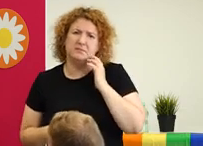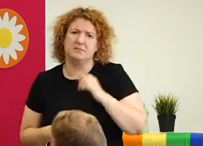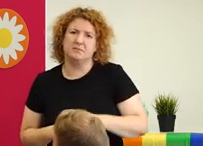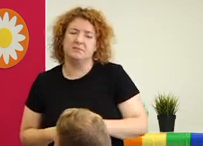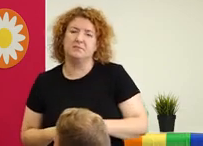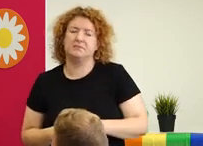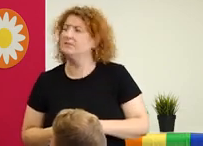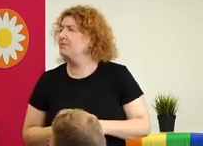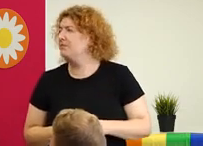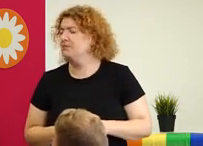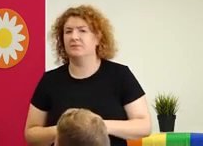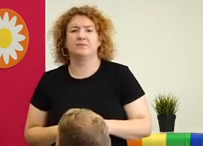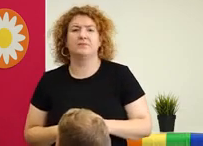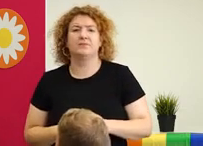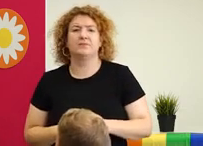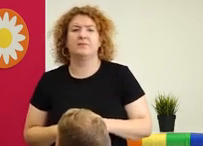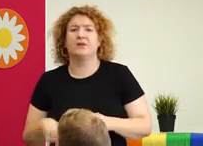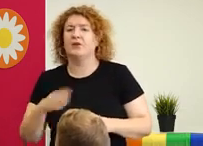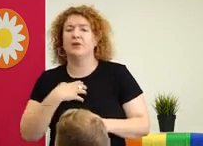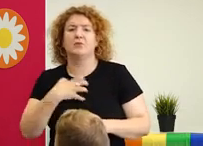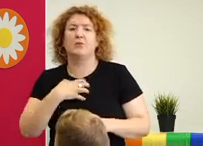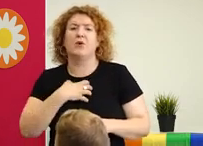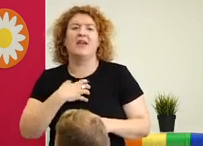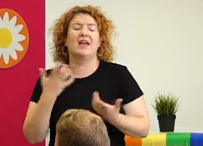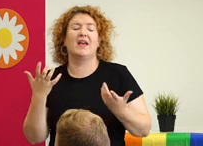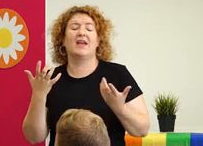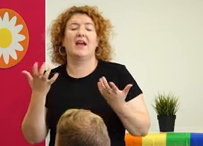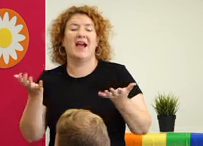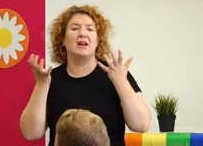Y en 2 días han mentido. Y